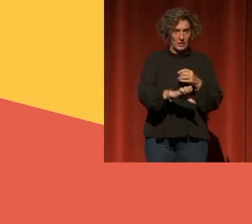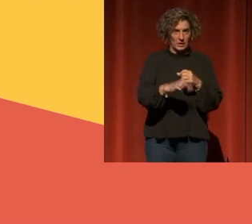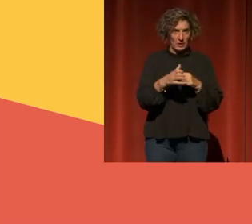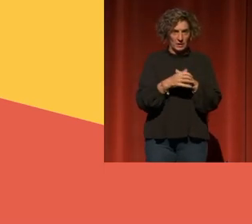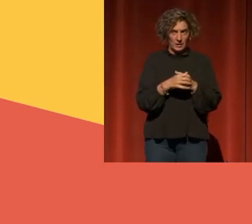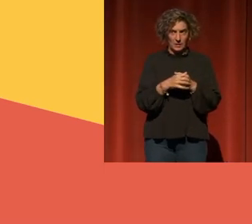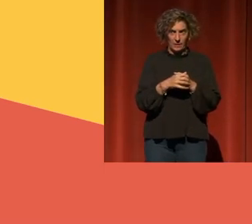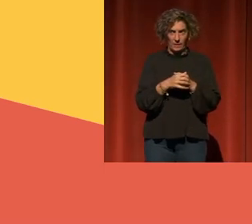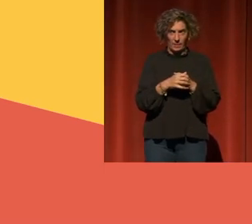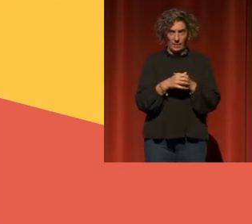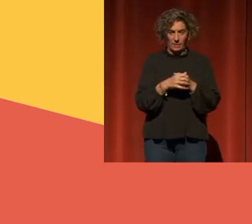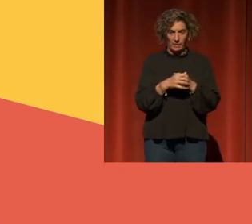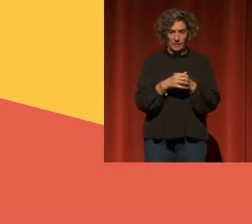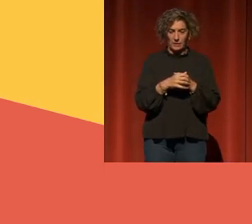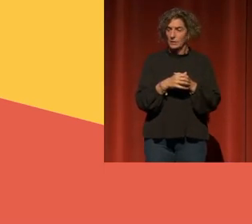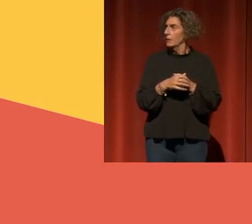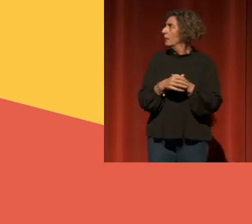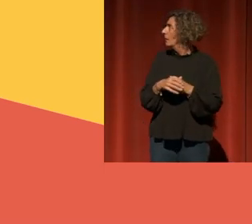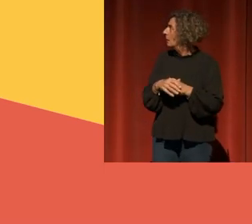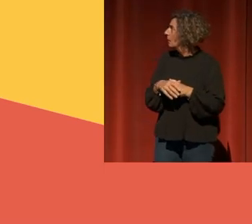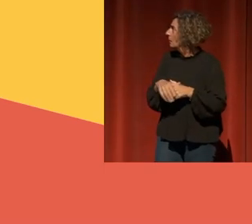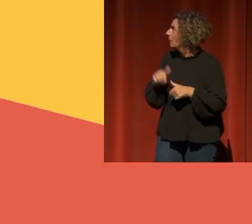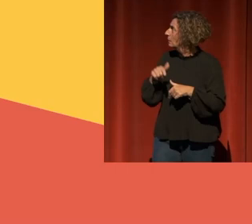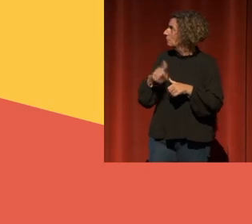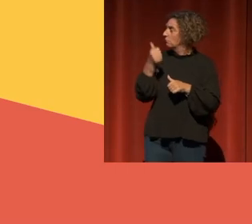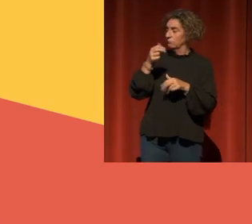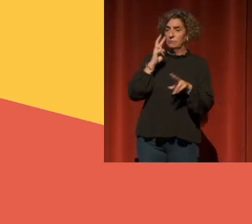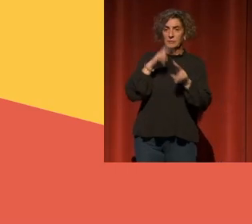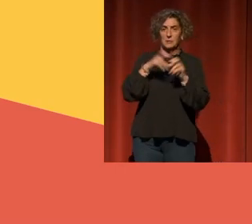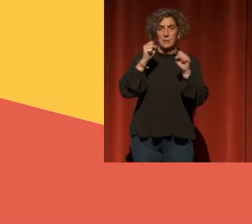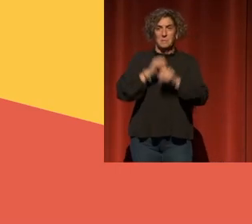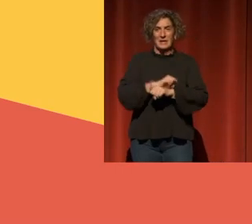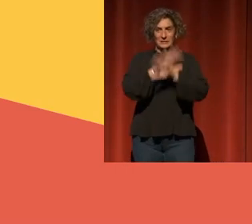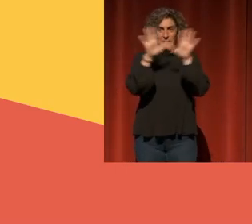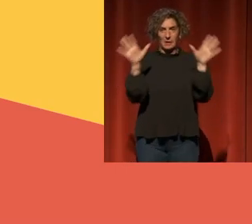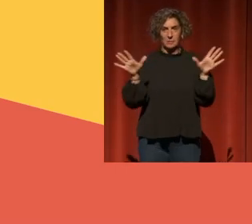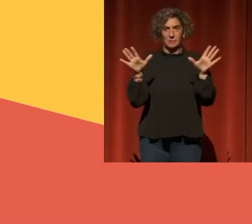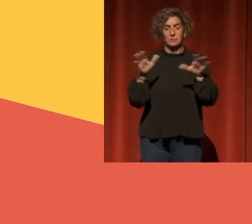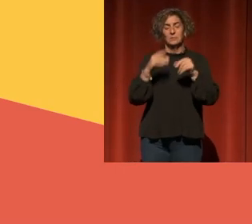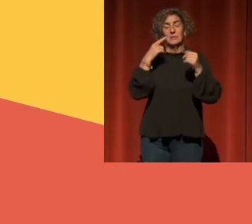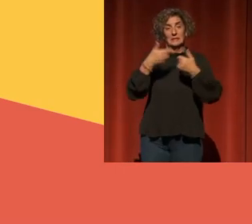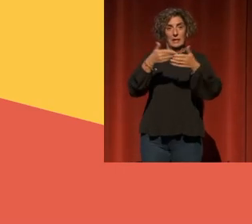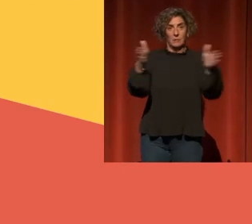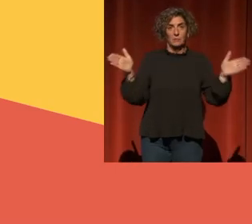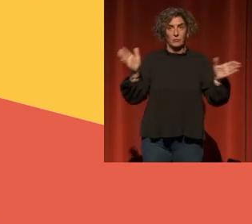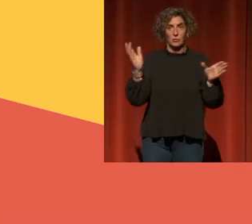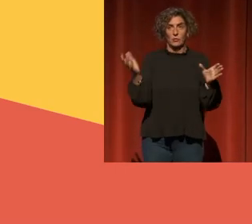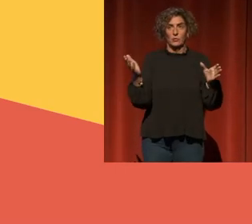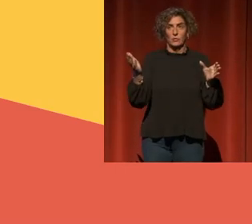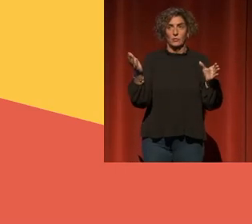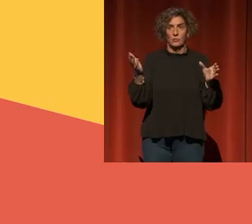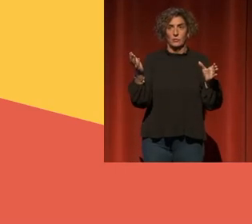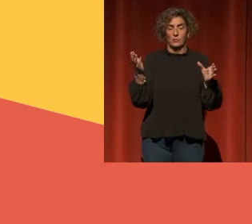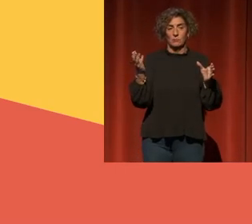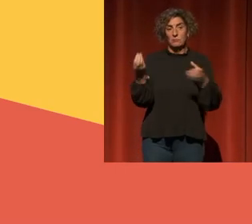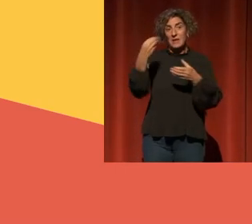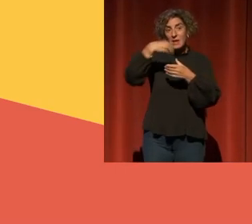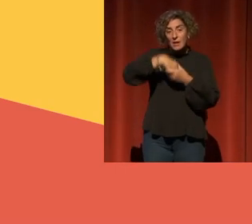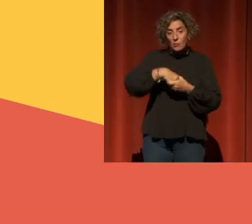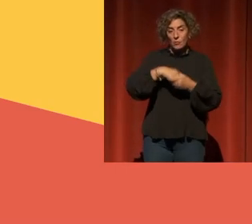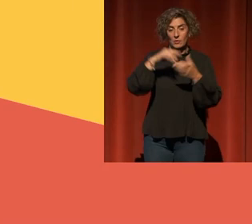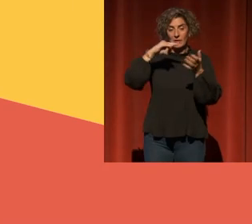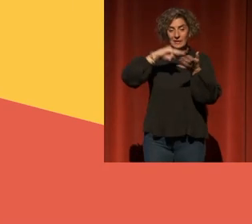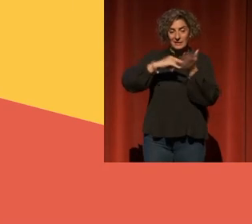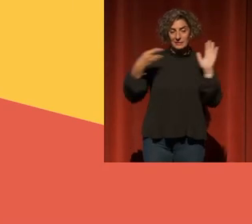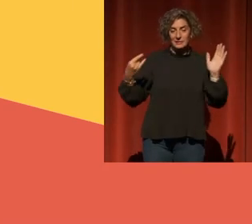2030 en un espectro más amplio que incluye una serie de ejes vertebradores estratégicos